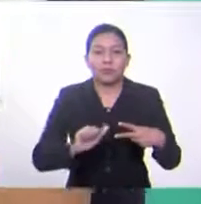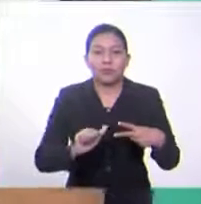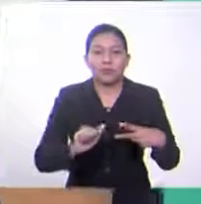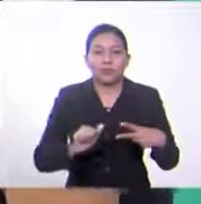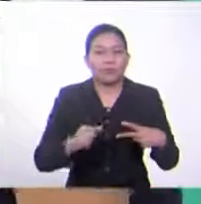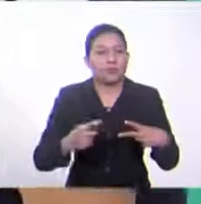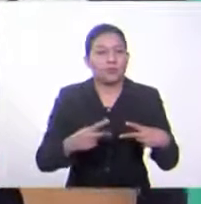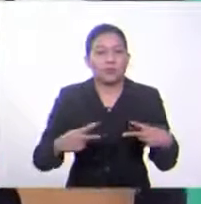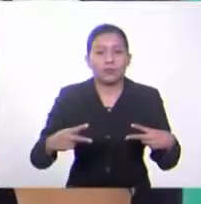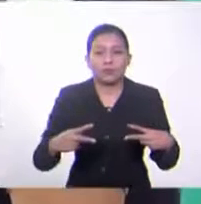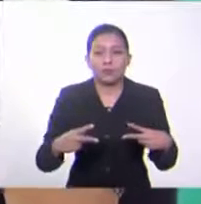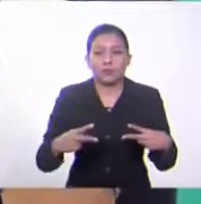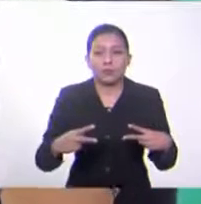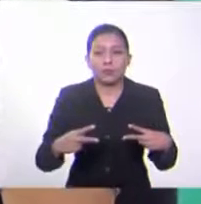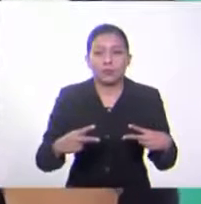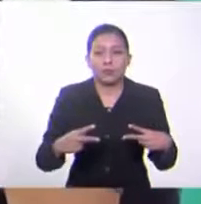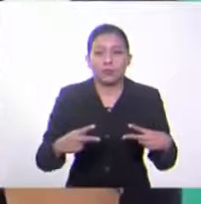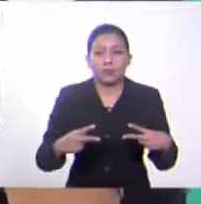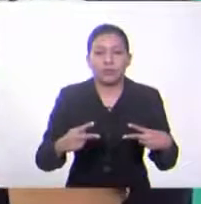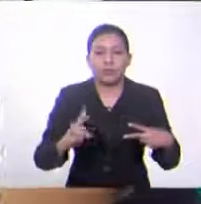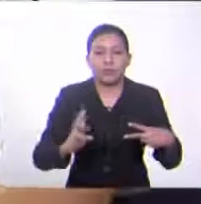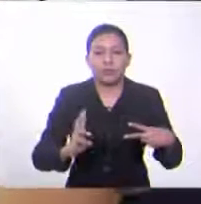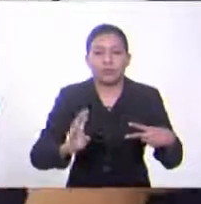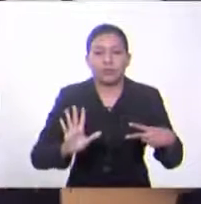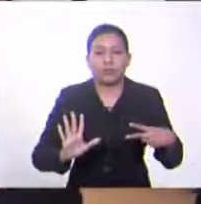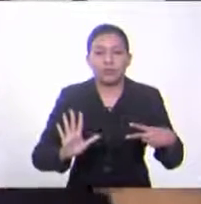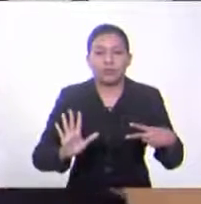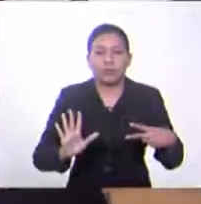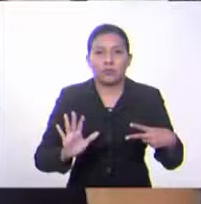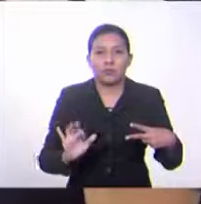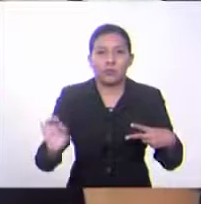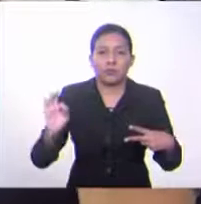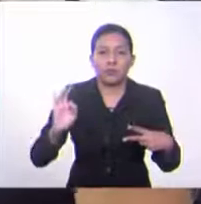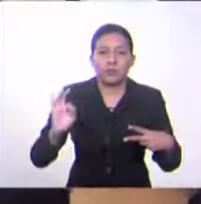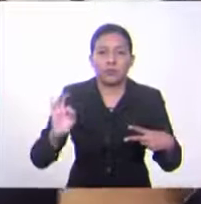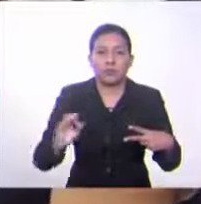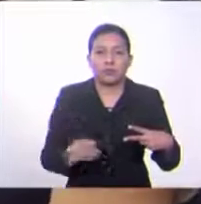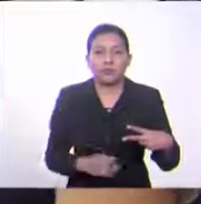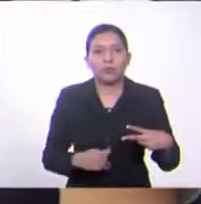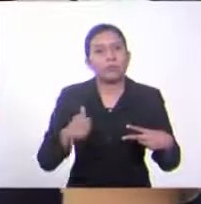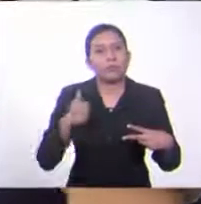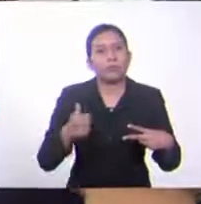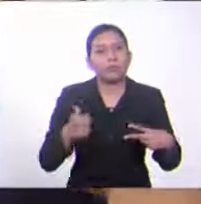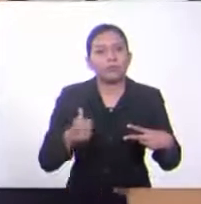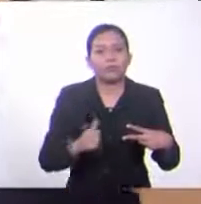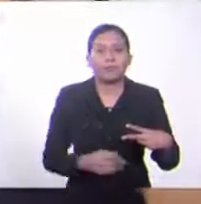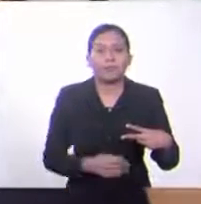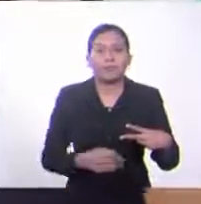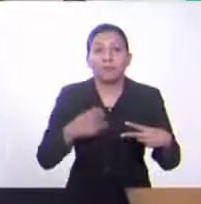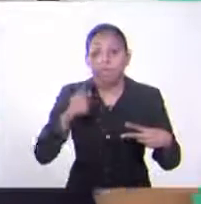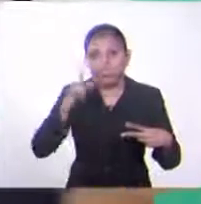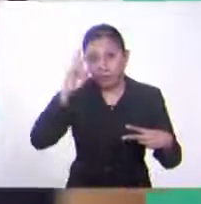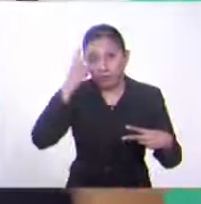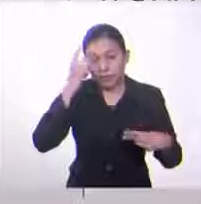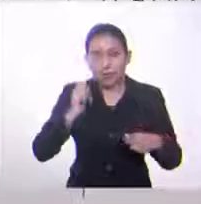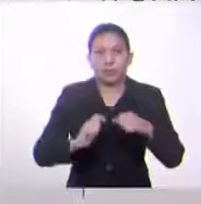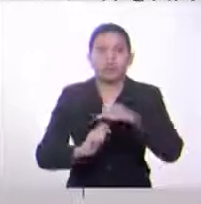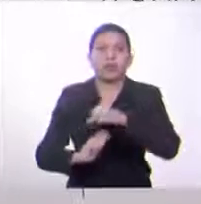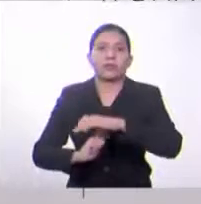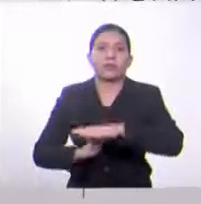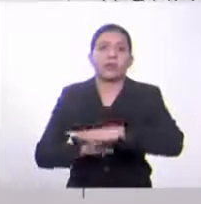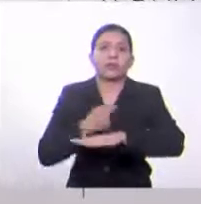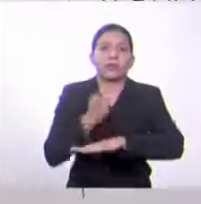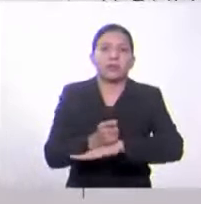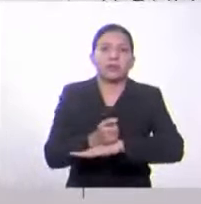es igual a 65 grados. Sí, ahí lo tenemos, recalcando el teorema.